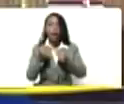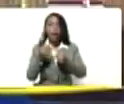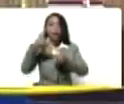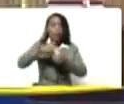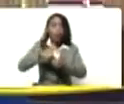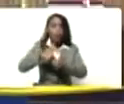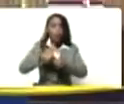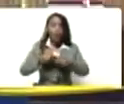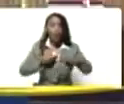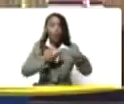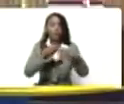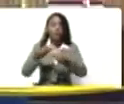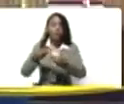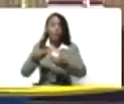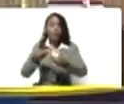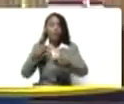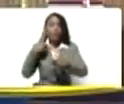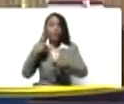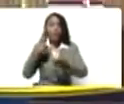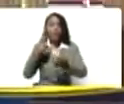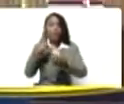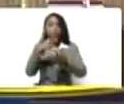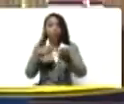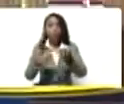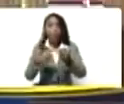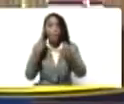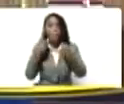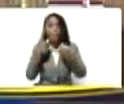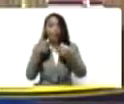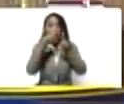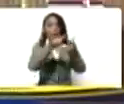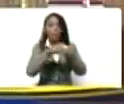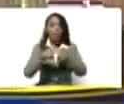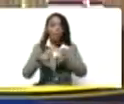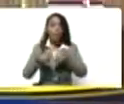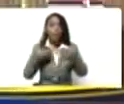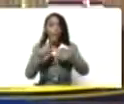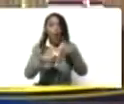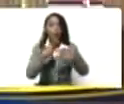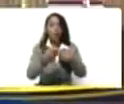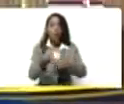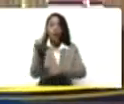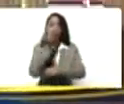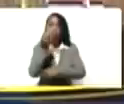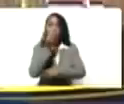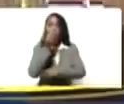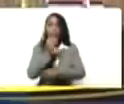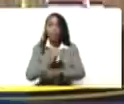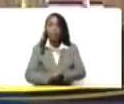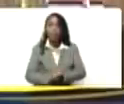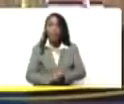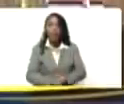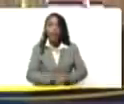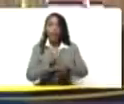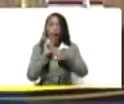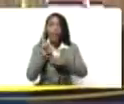distribución distribución del diesel para los campesinos que producen el alimento es